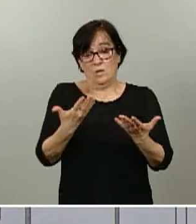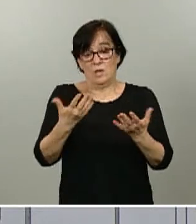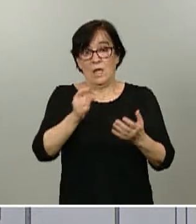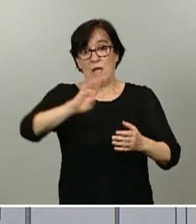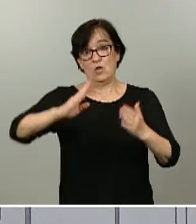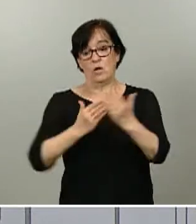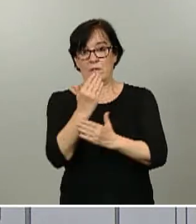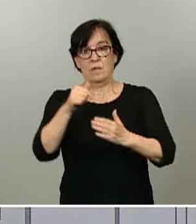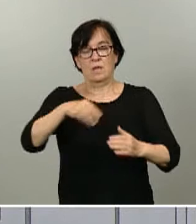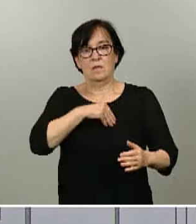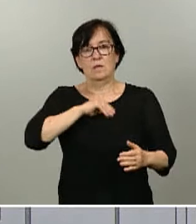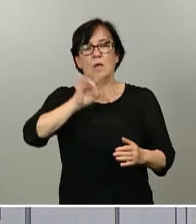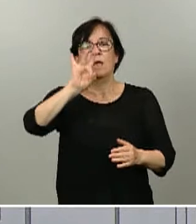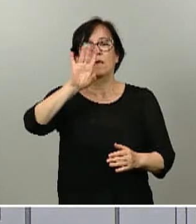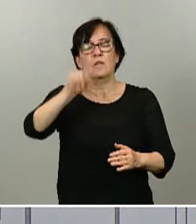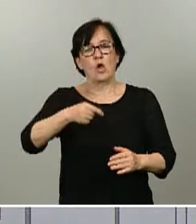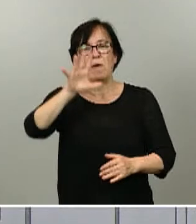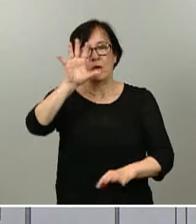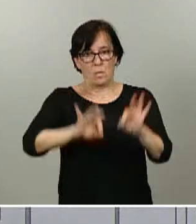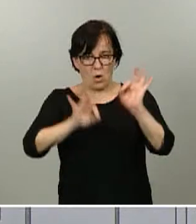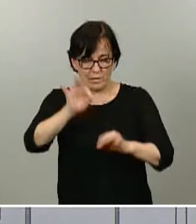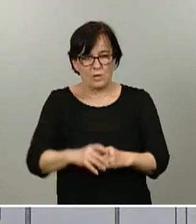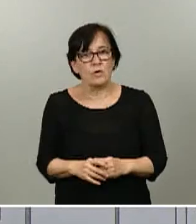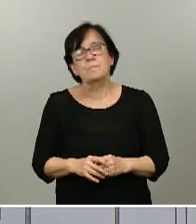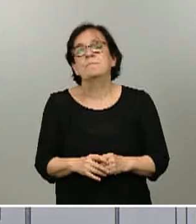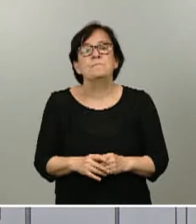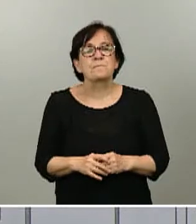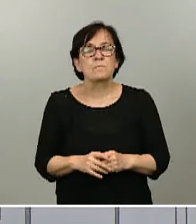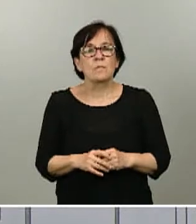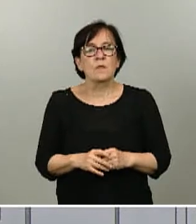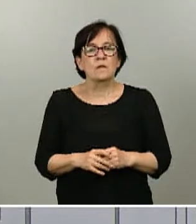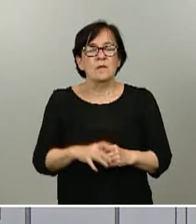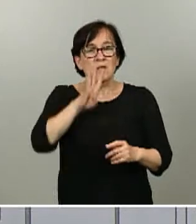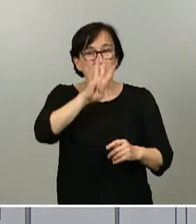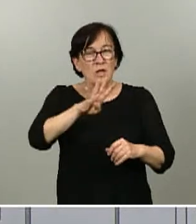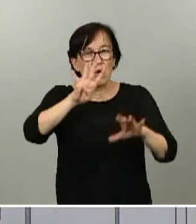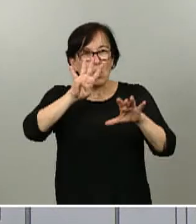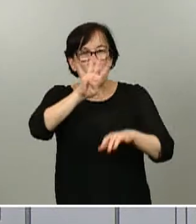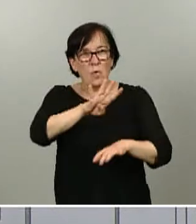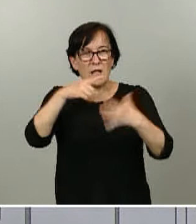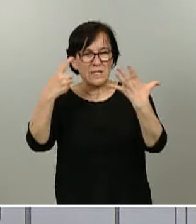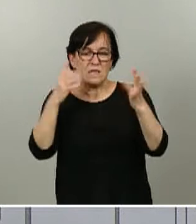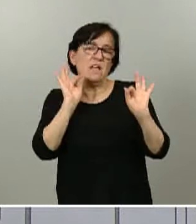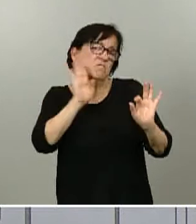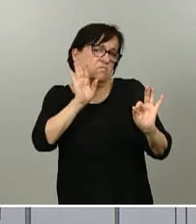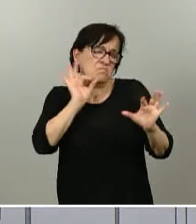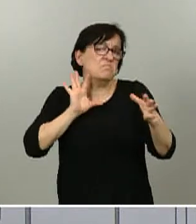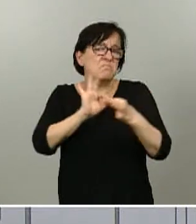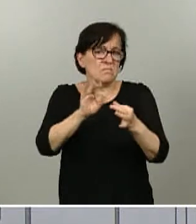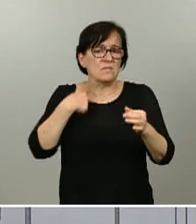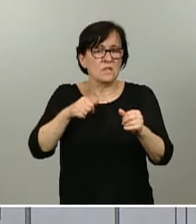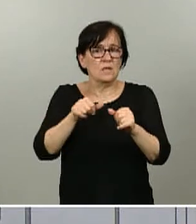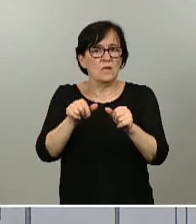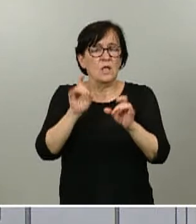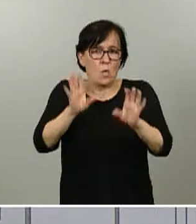España sea del 15,5%. Estos 446 casos están en línea, poco más o menos, con lo que hemos visto en estos días. Sí que es cierto que